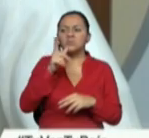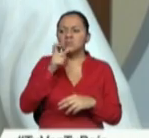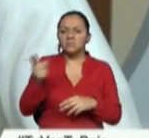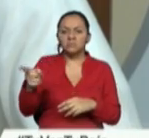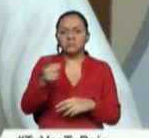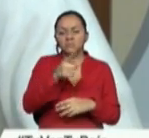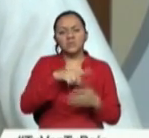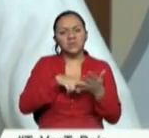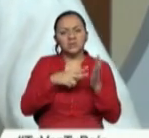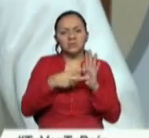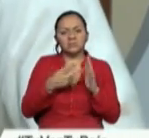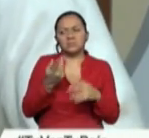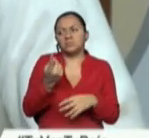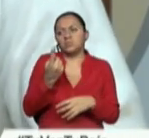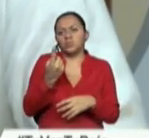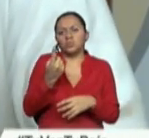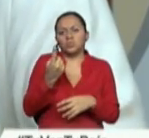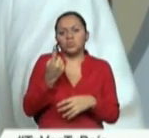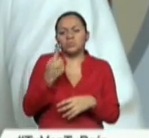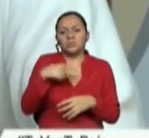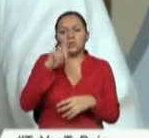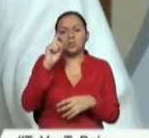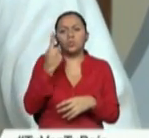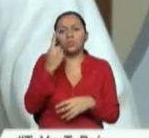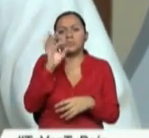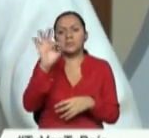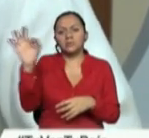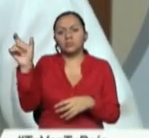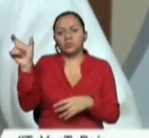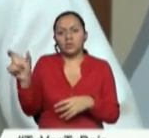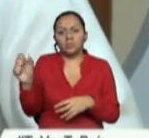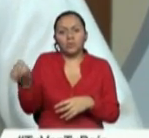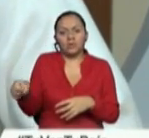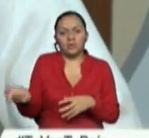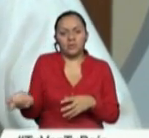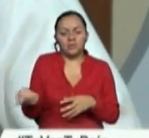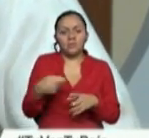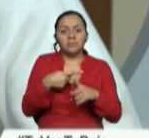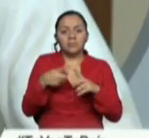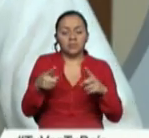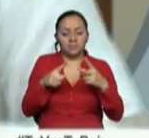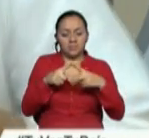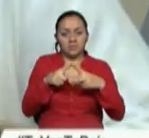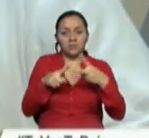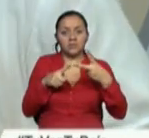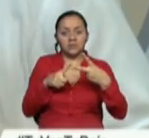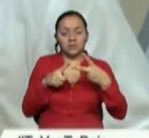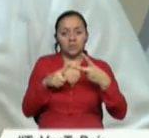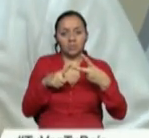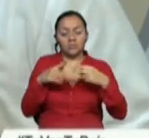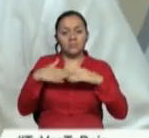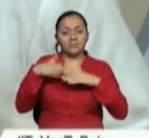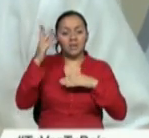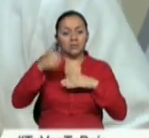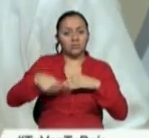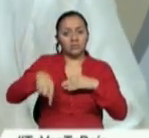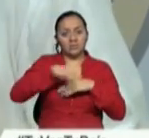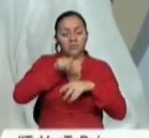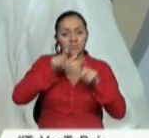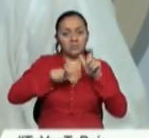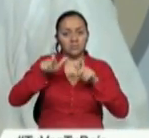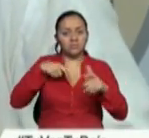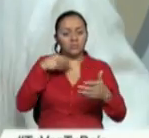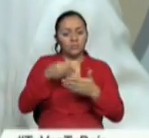hablando para el uno sobre 1 millón No segundo eh la mayoría de nosotros